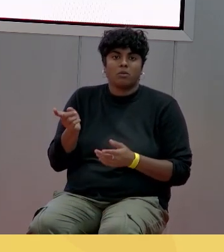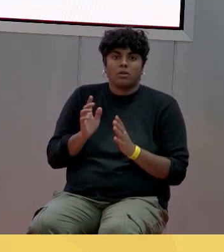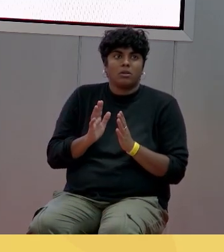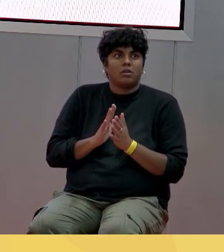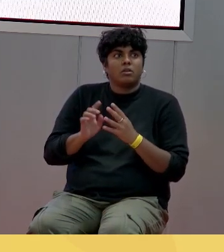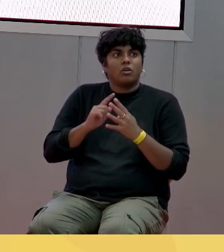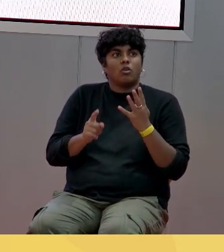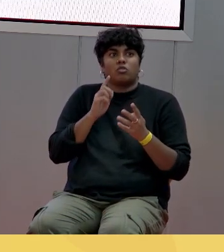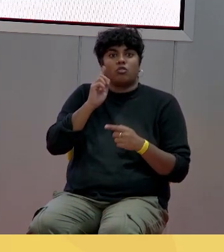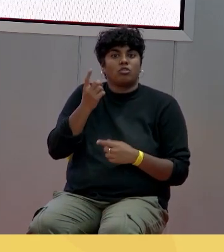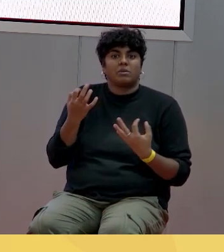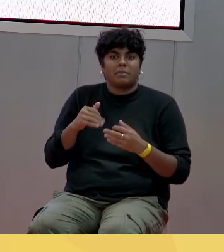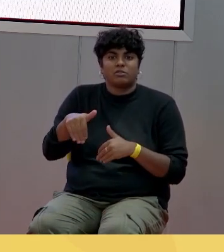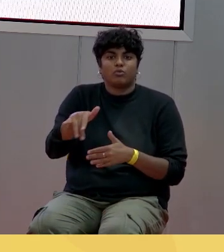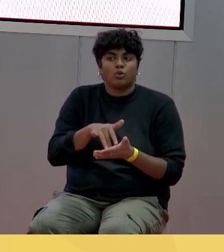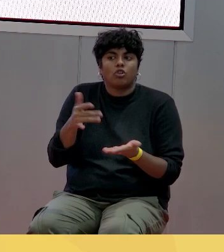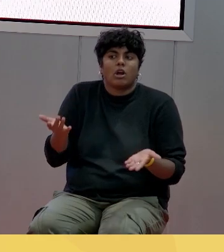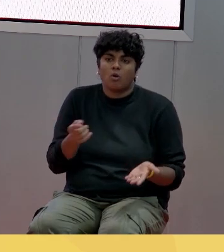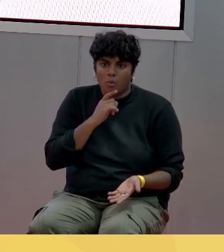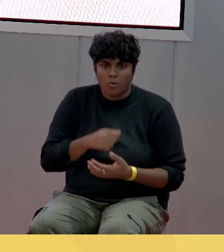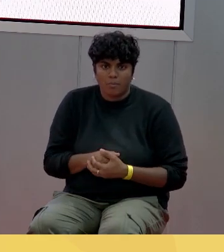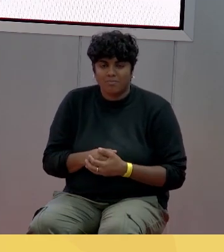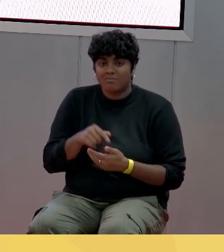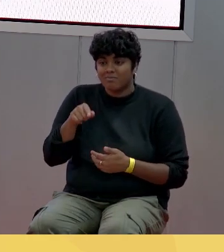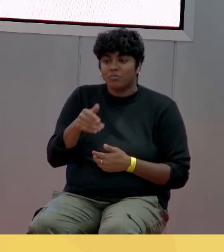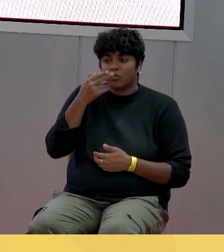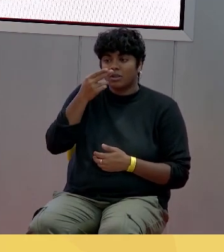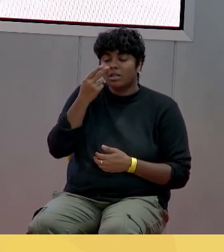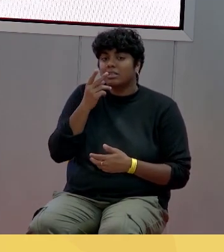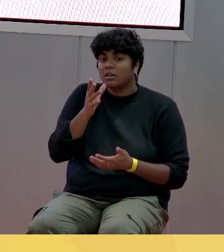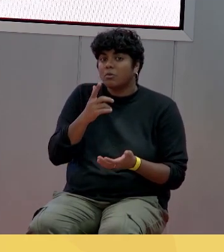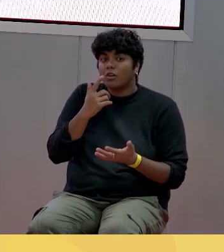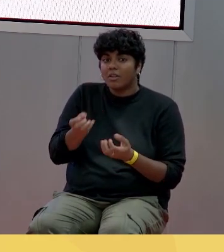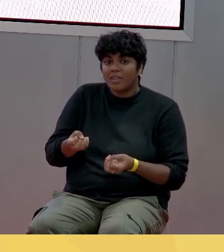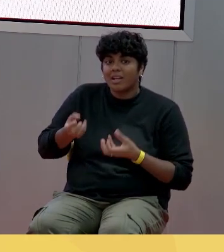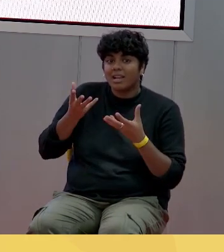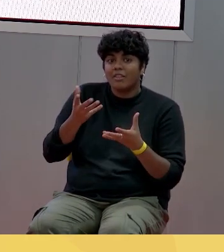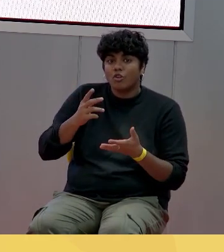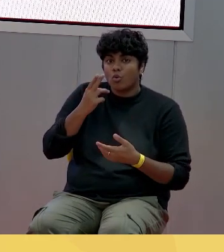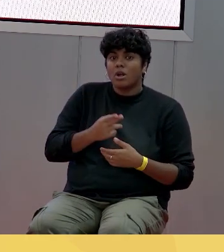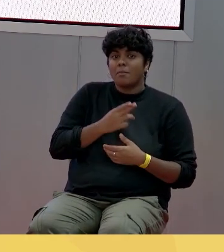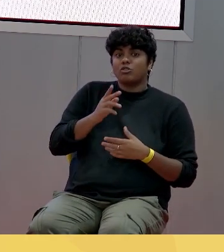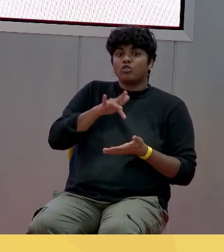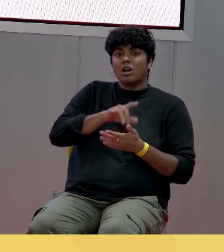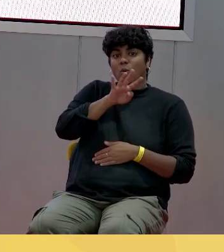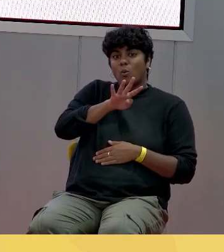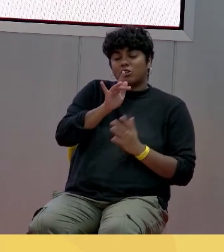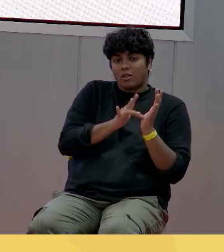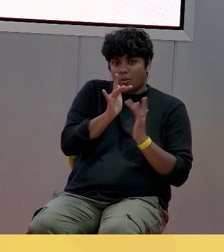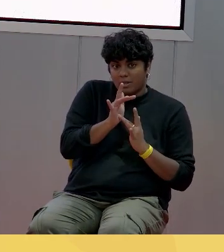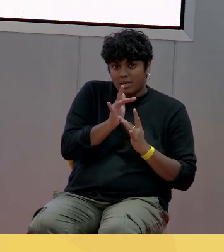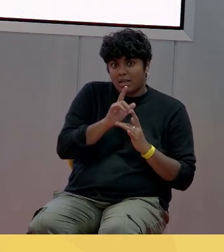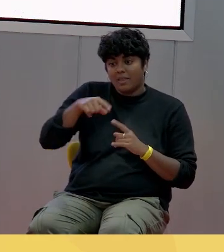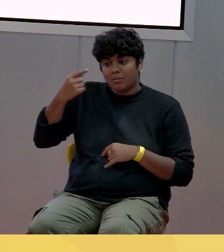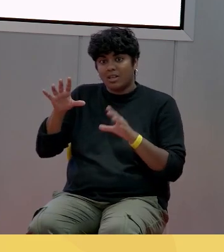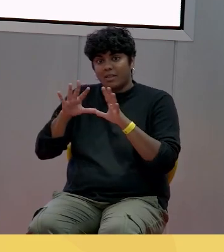sabe qué le pasó, de nada. Es interesante que esta declaración bajo juramento pasó el 4 de abril, cuando el 10